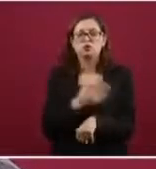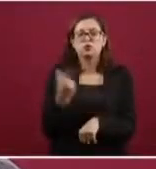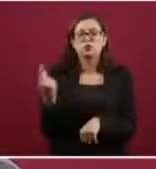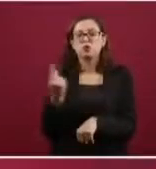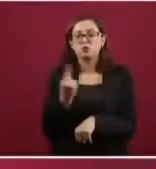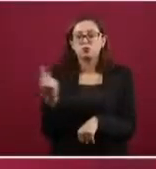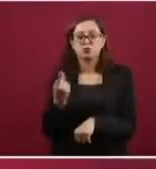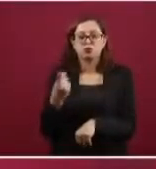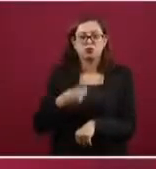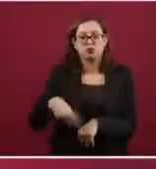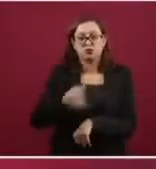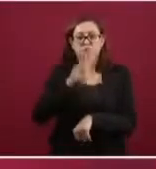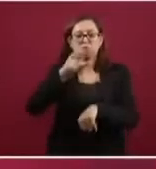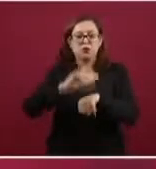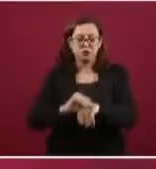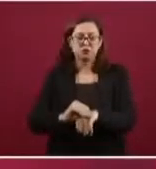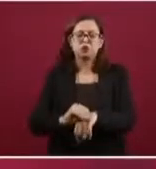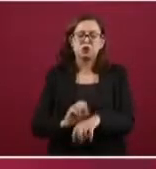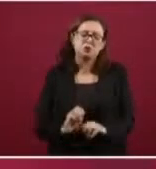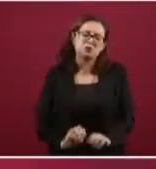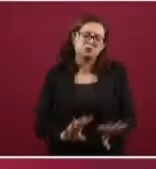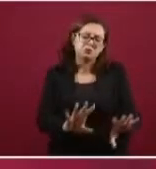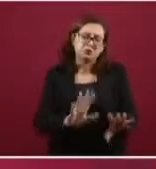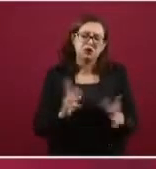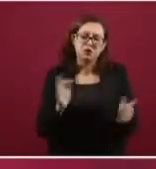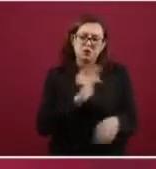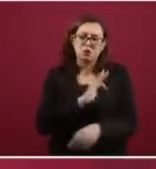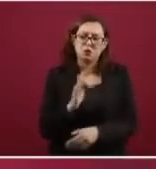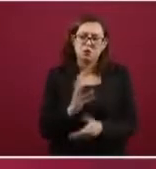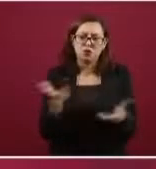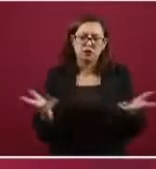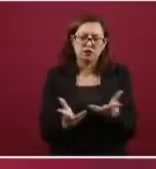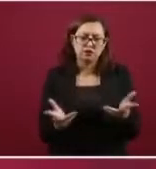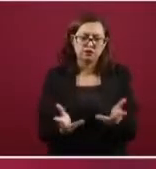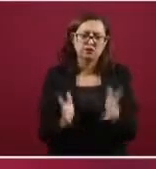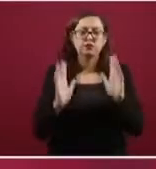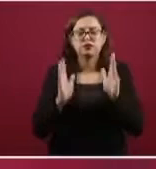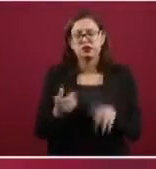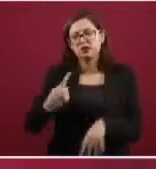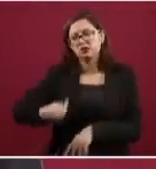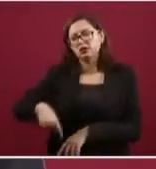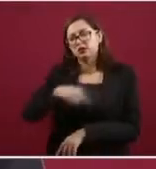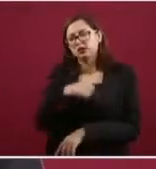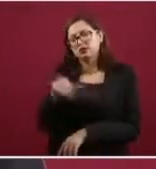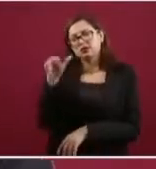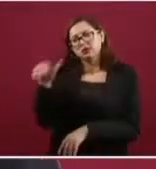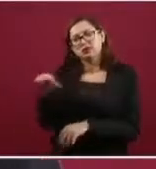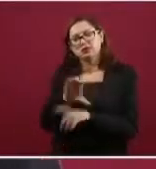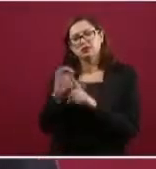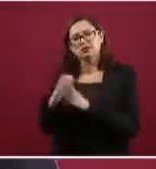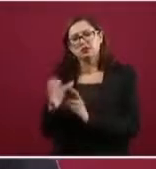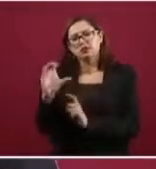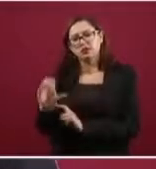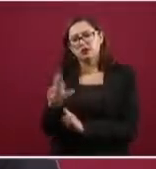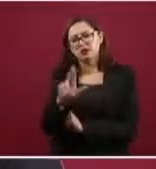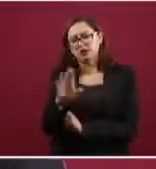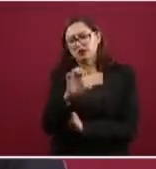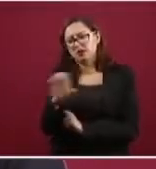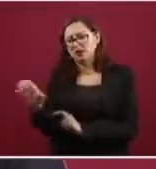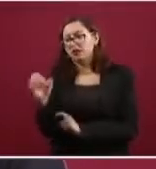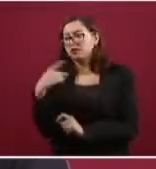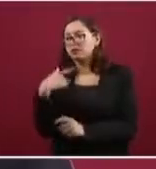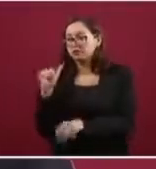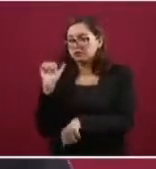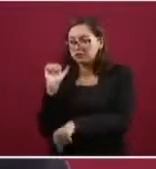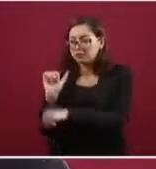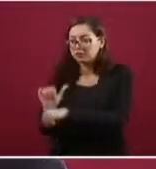permiso con el que operaban se los permitía. Entonces hablamos con la CRE y afortunadamente hace casi un mes